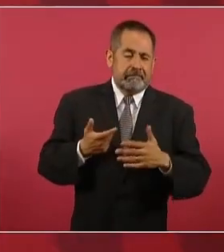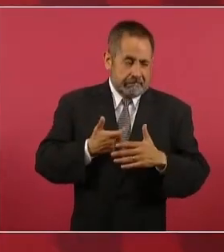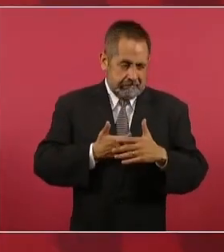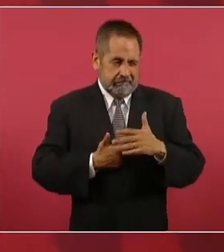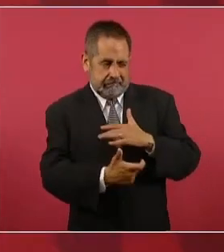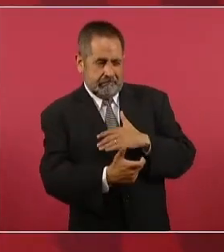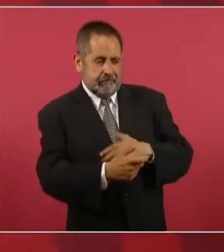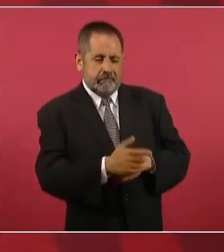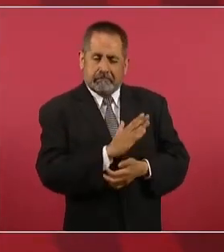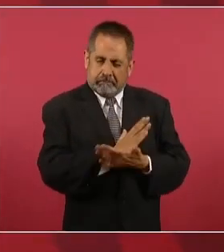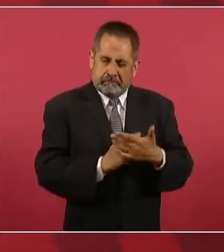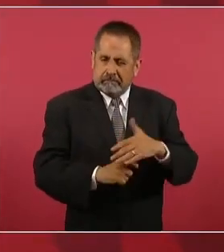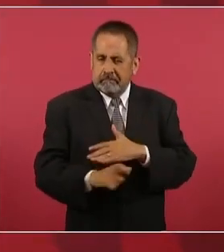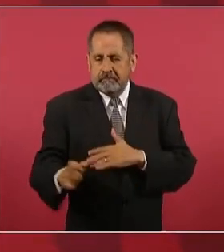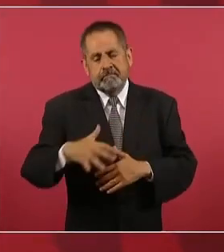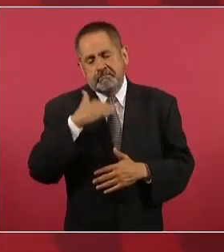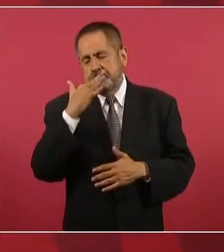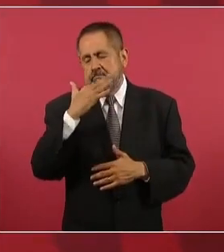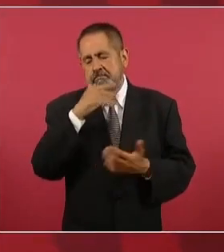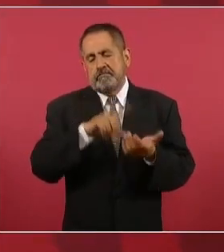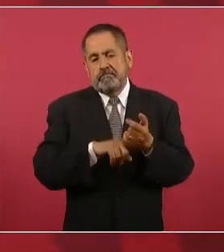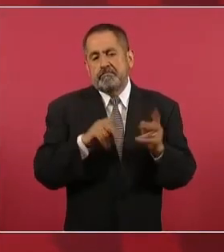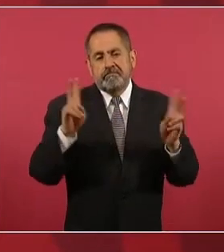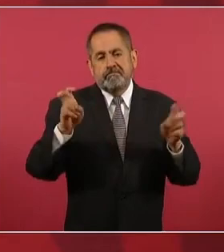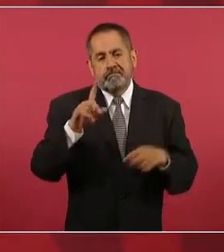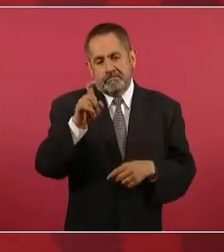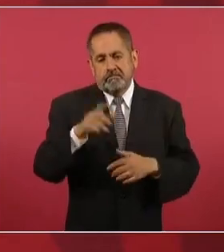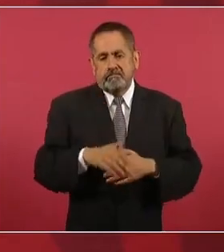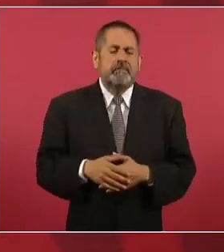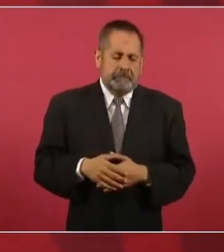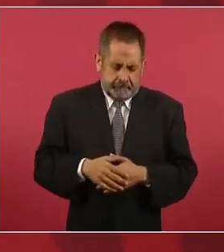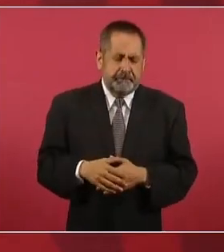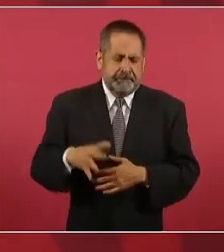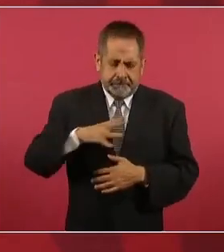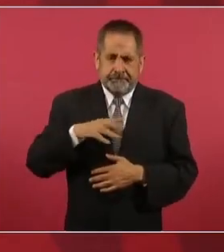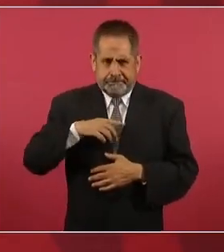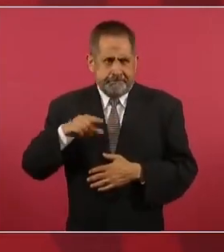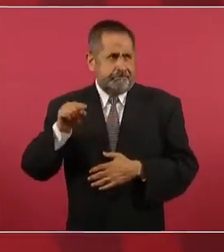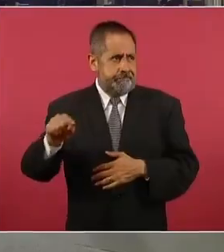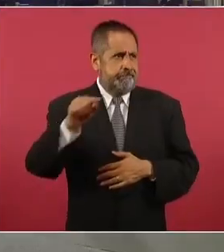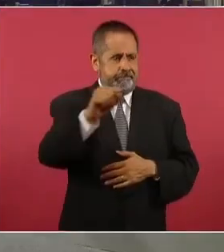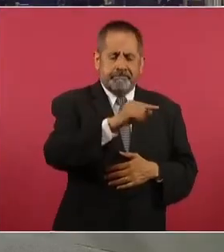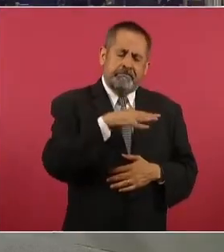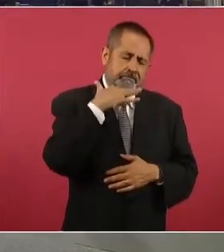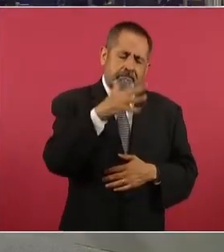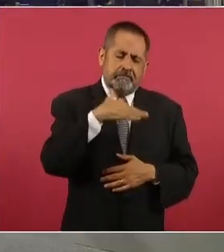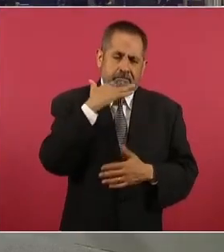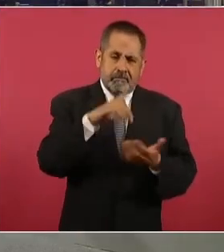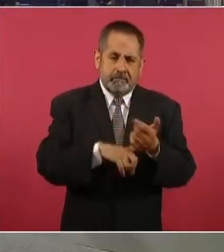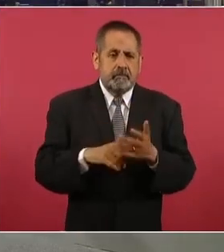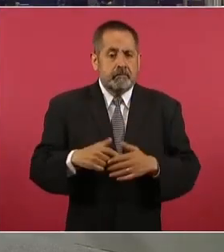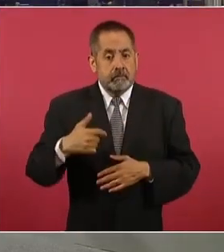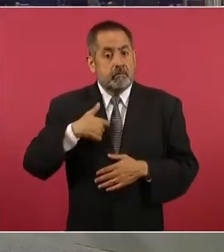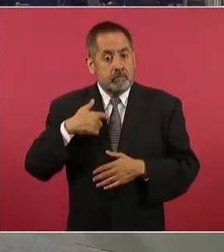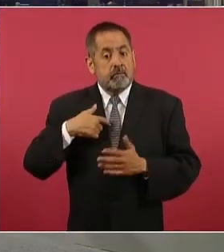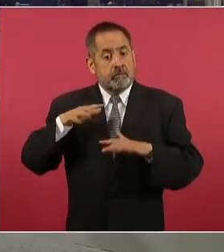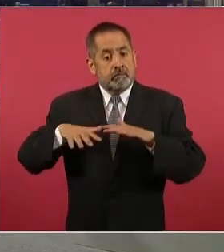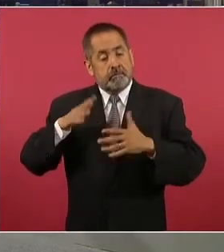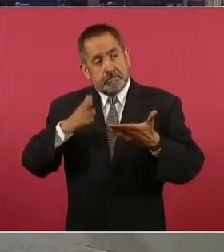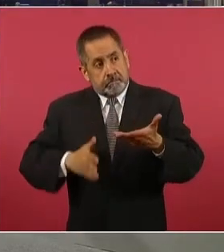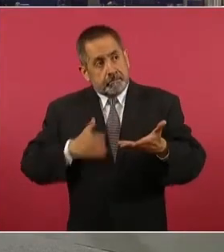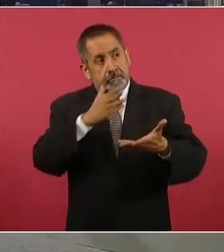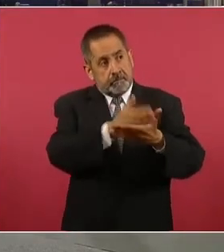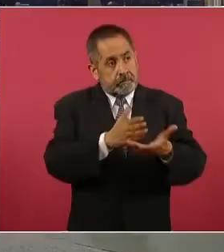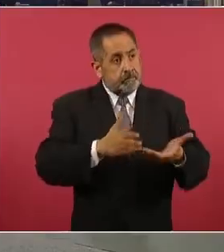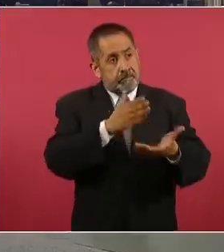sobornos, moches. Entonces sí hay en distintas partes. Yo voy al